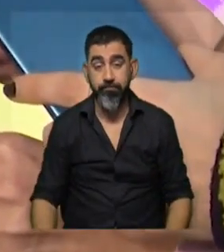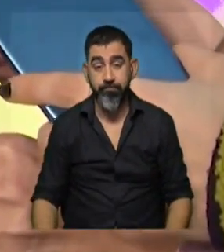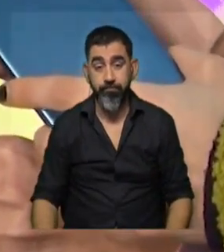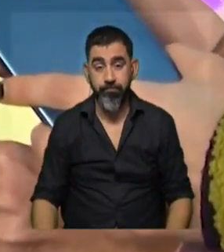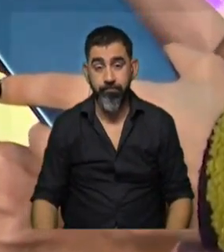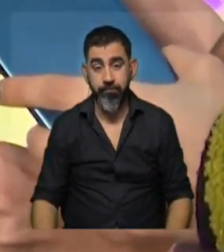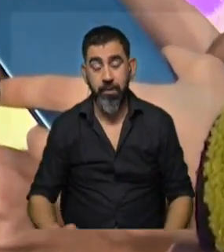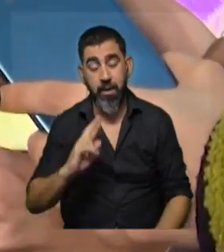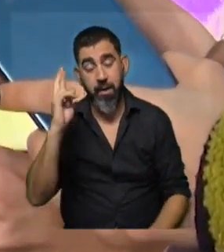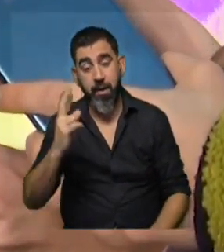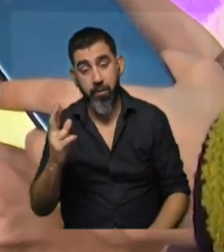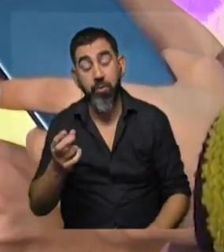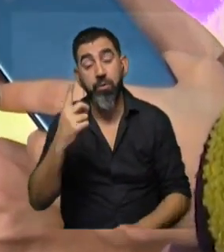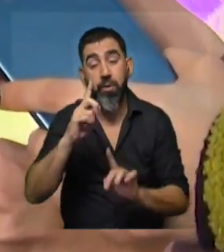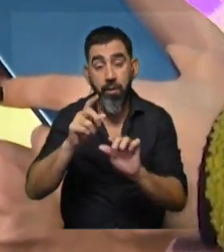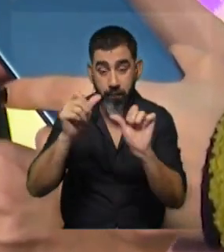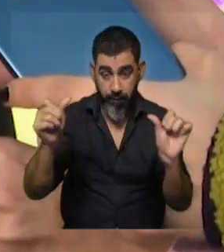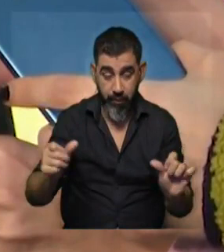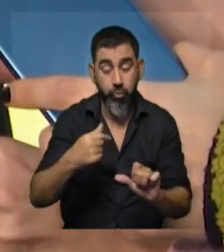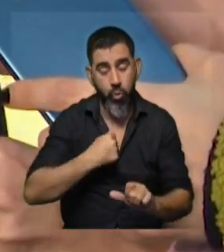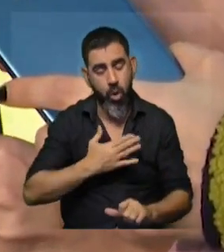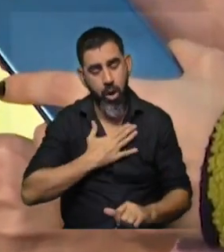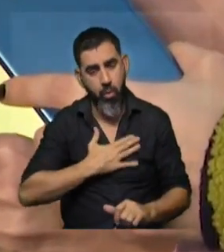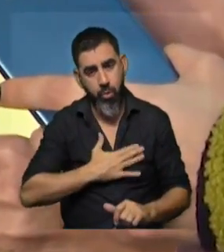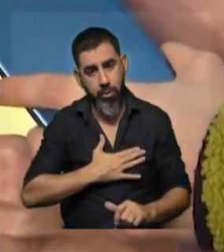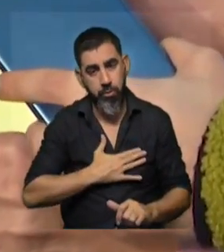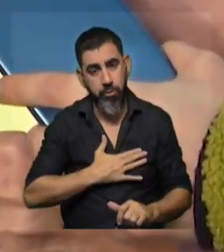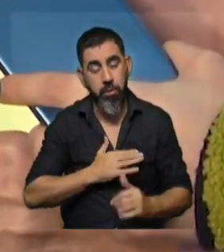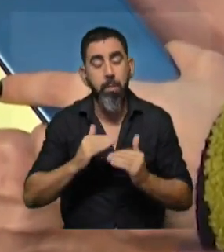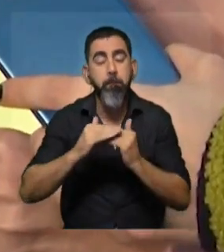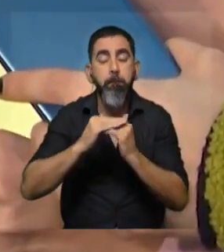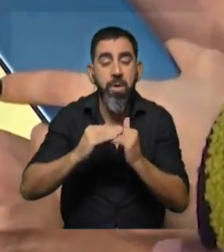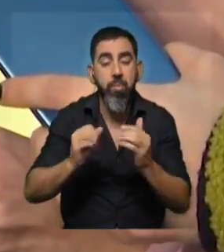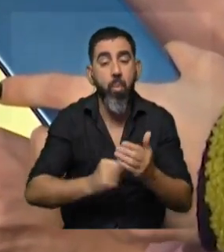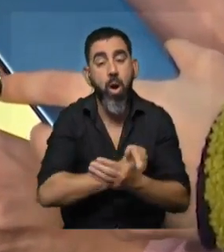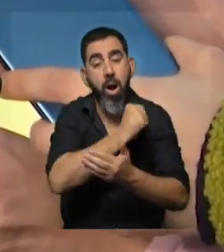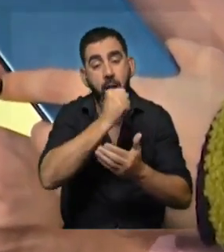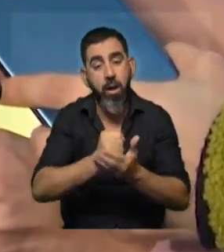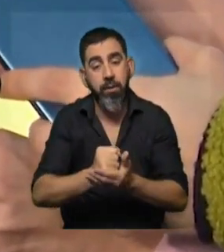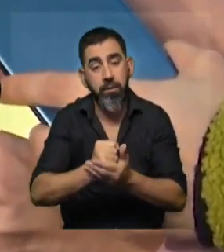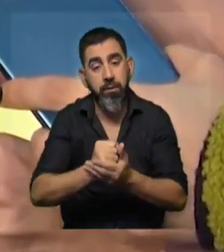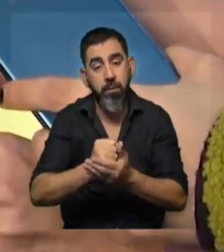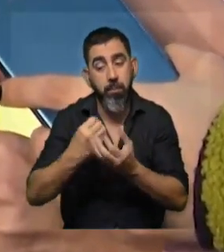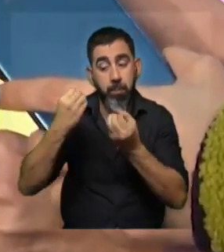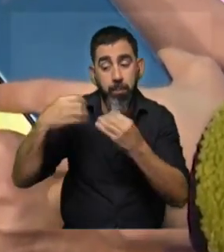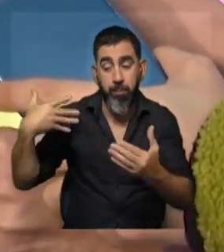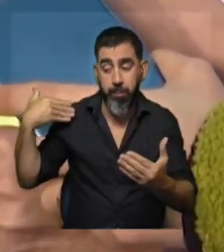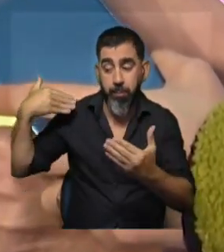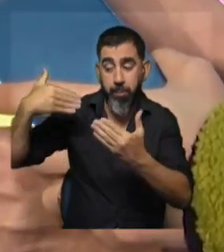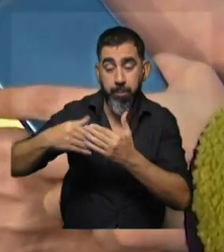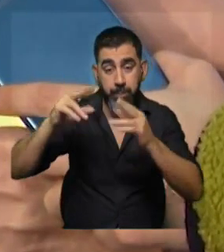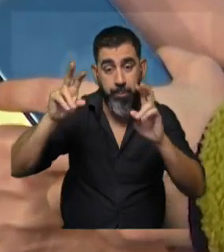un poco raro Esto es lo que tenemos que hacer y yo estoy de acuerdo con eso es al menos hasta que recuperemos el terreno que perdimos en esa área